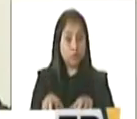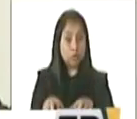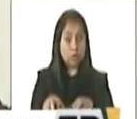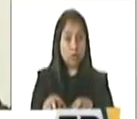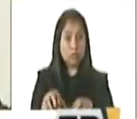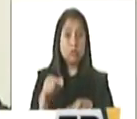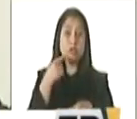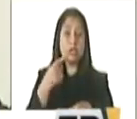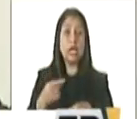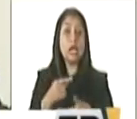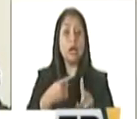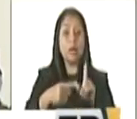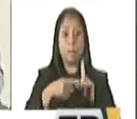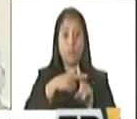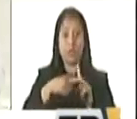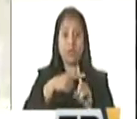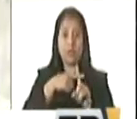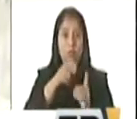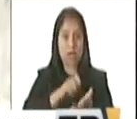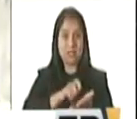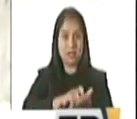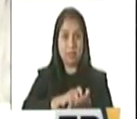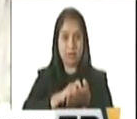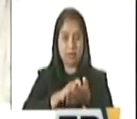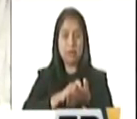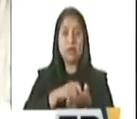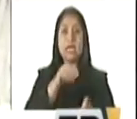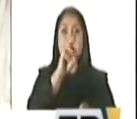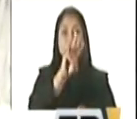nos salen positivas, las